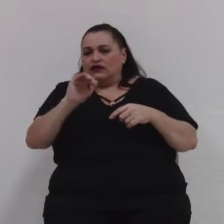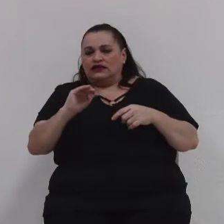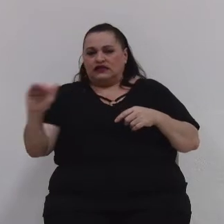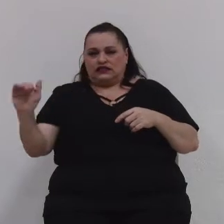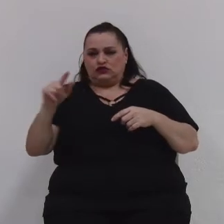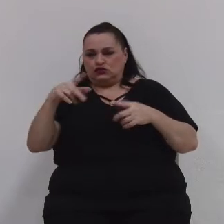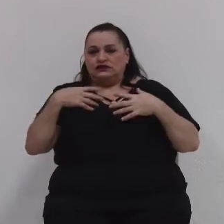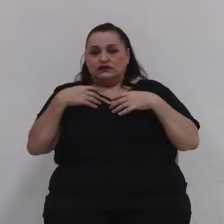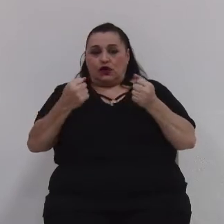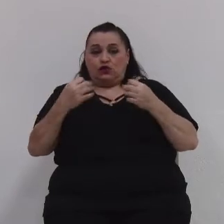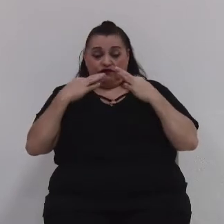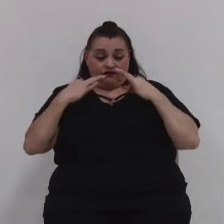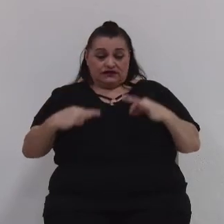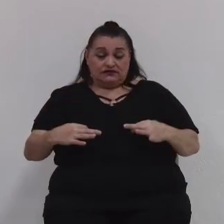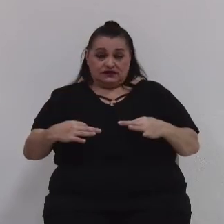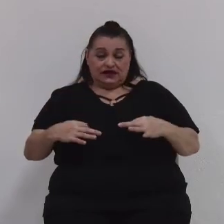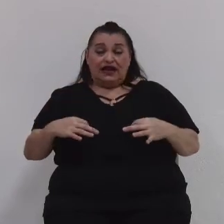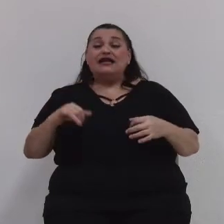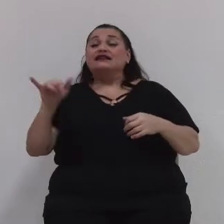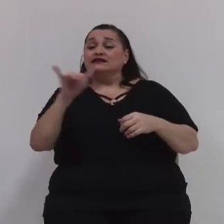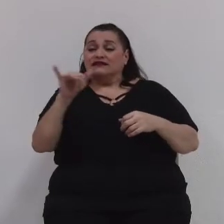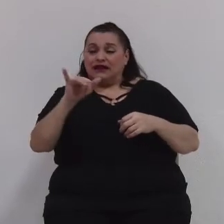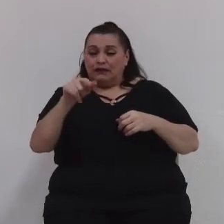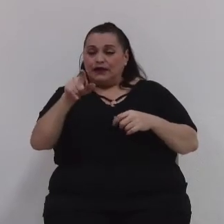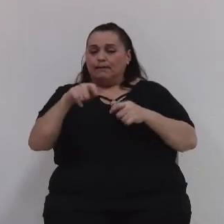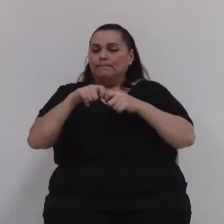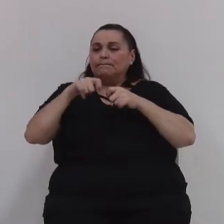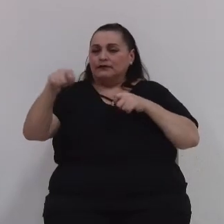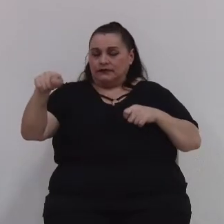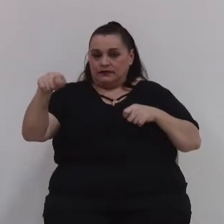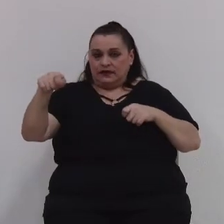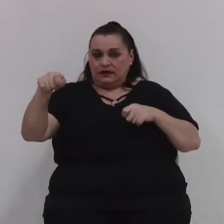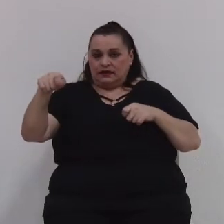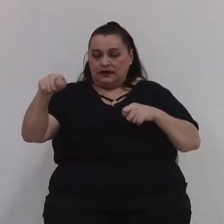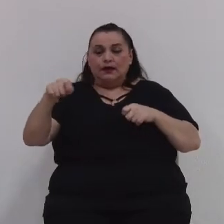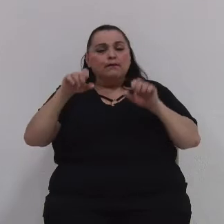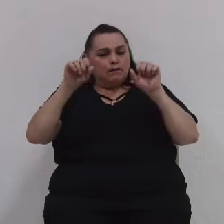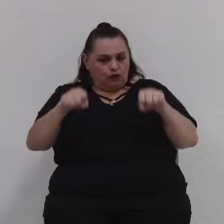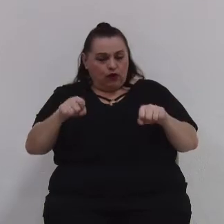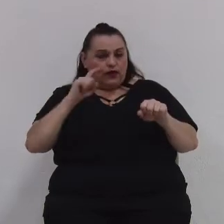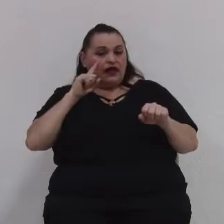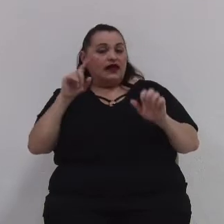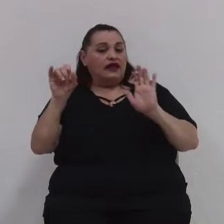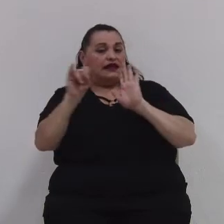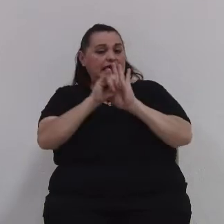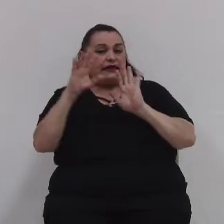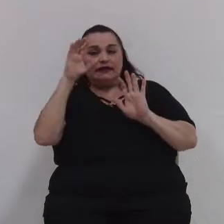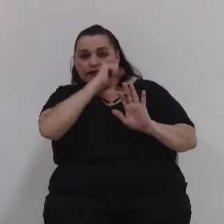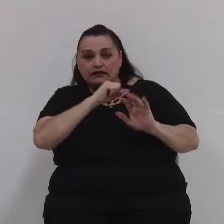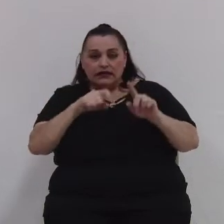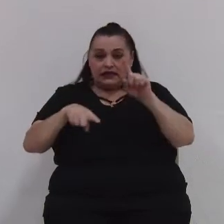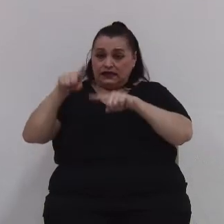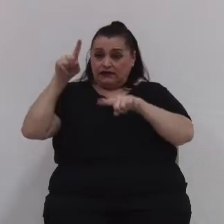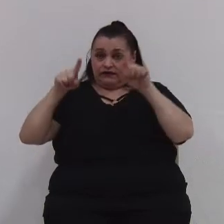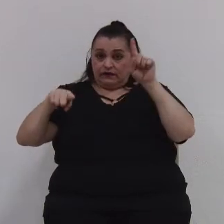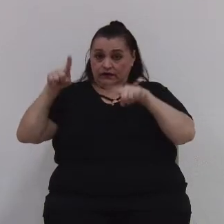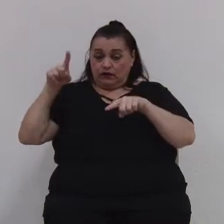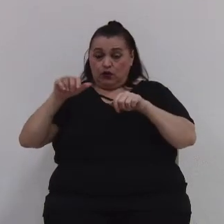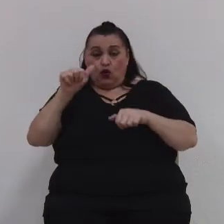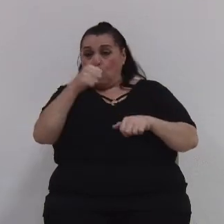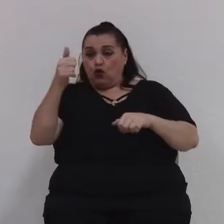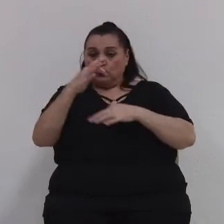su salud física, pero a la vez ahí también se medía, se podía identificar por lo menos algún indicador de otro